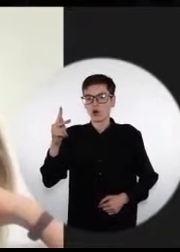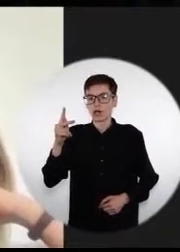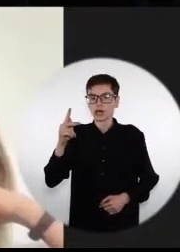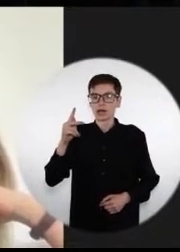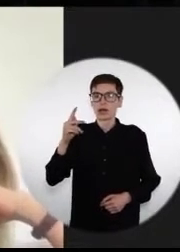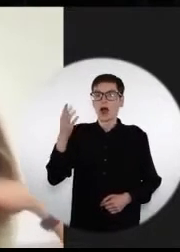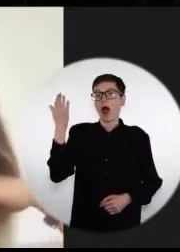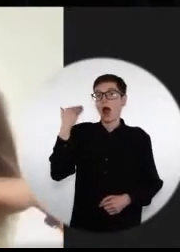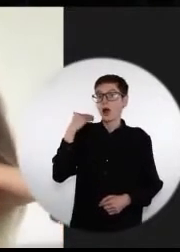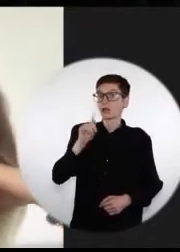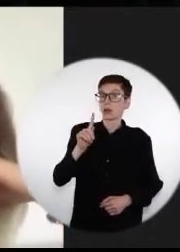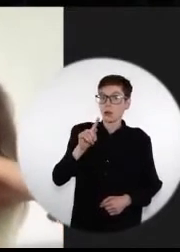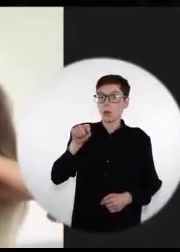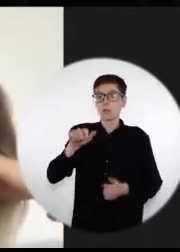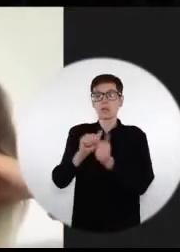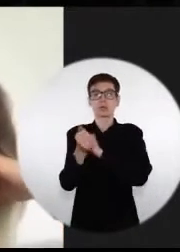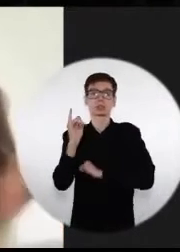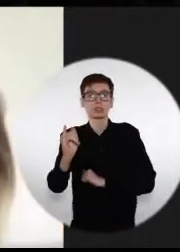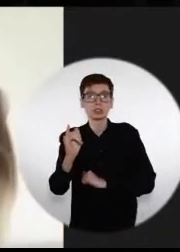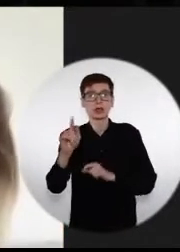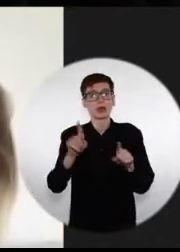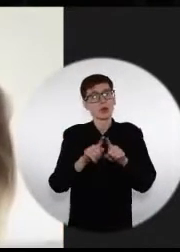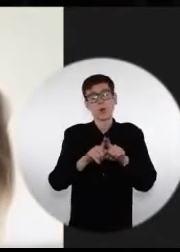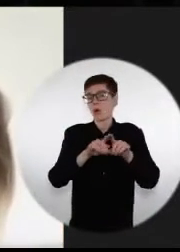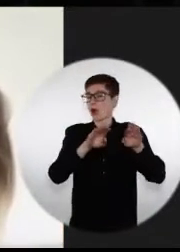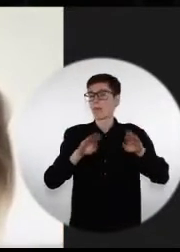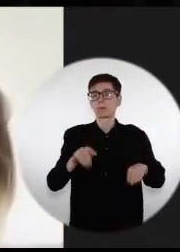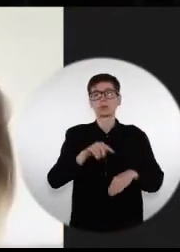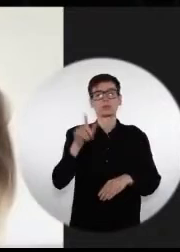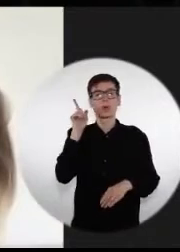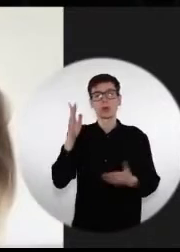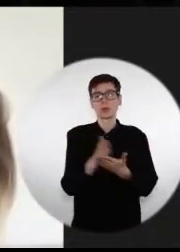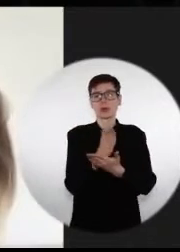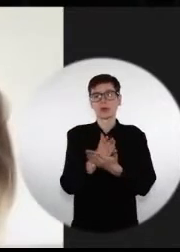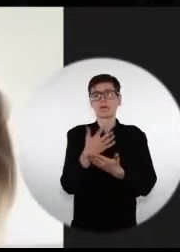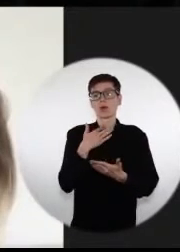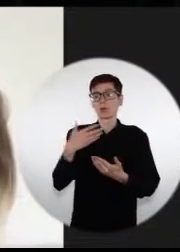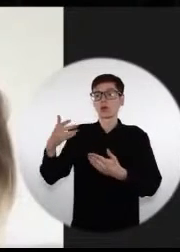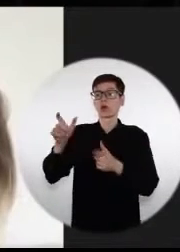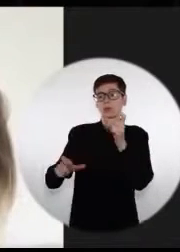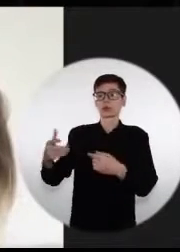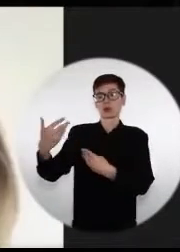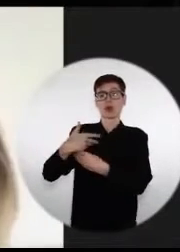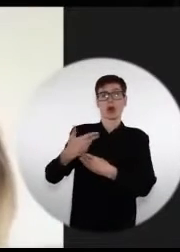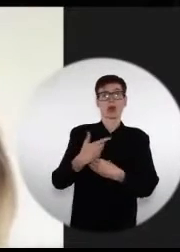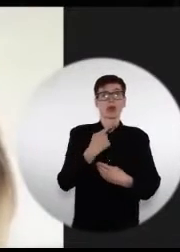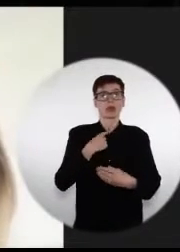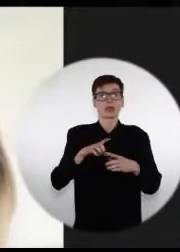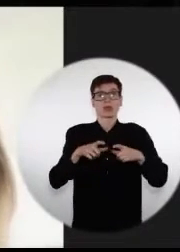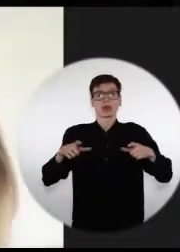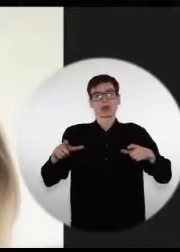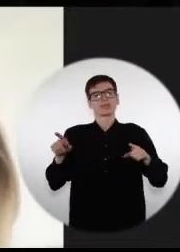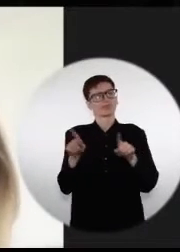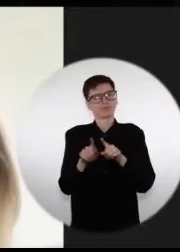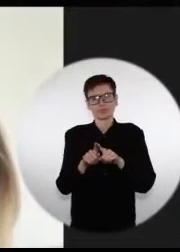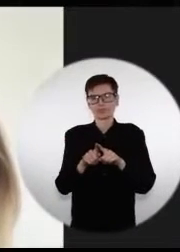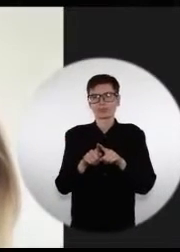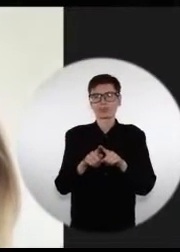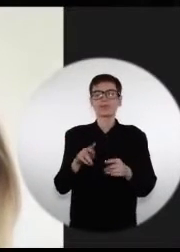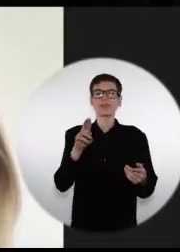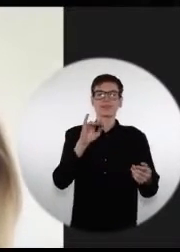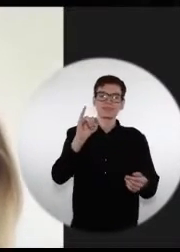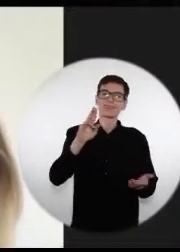dios susto el ebook como a sus todos los audiolibros pero con el tiempo eso sea porque hay una demanda también